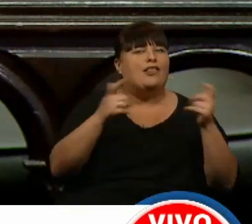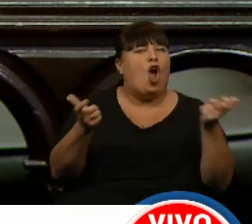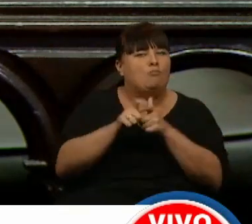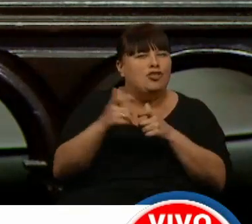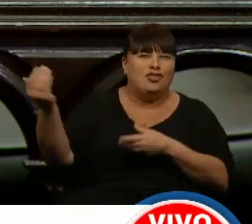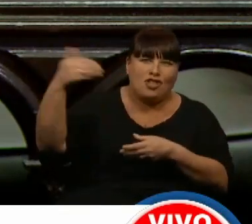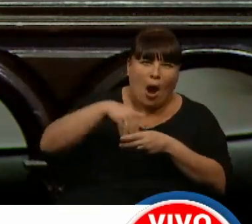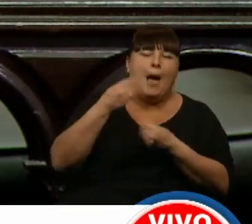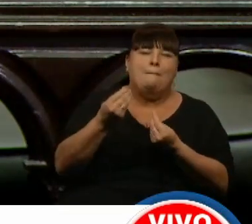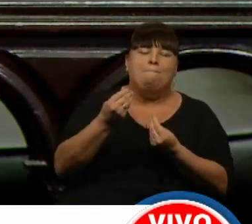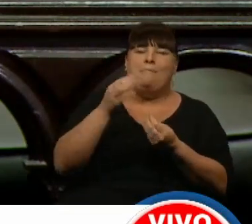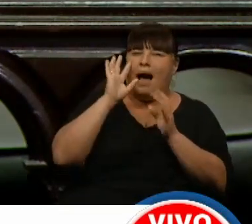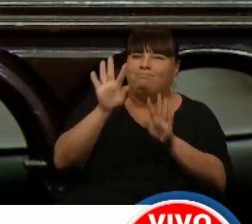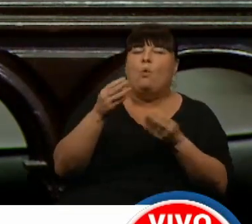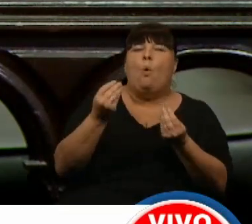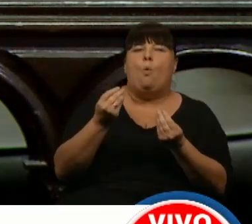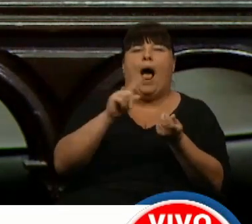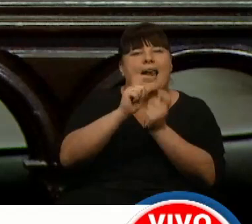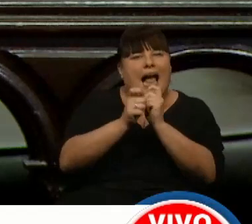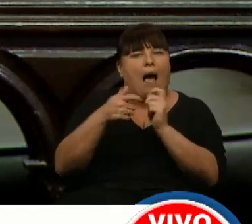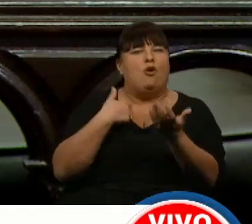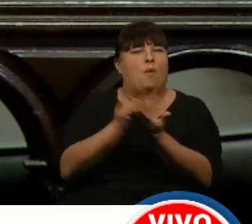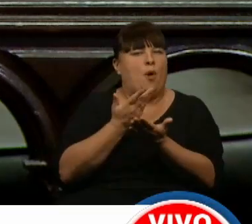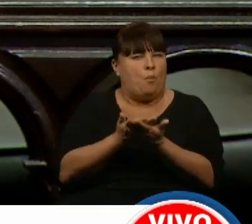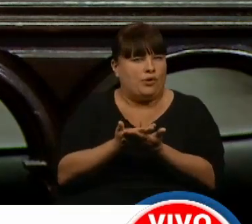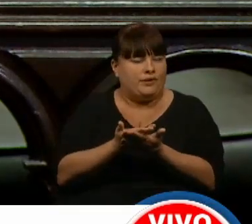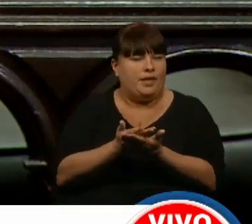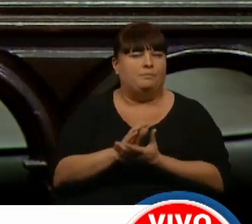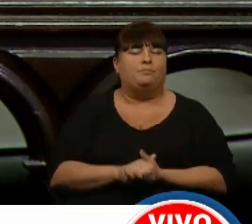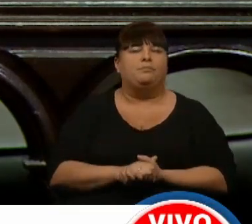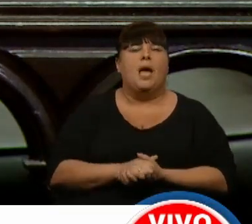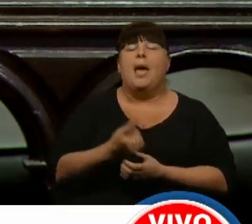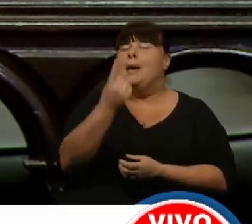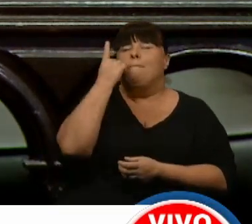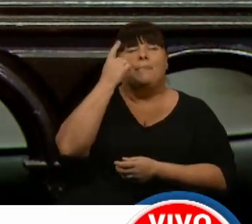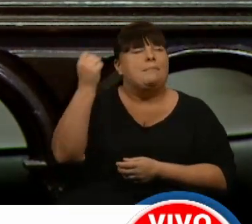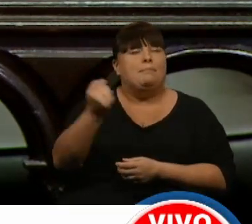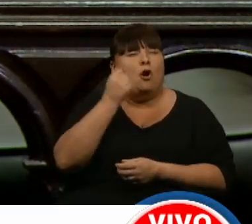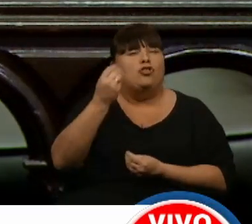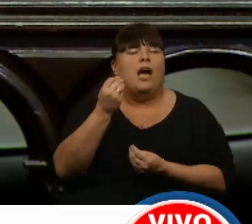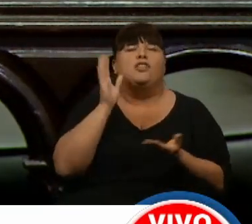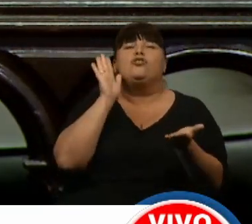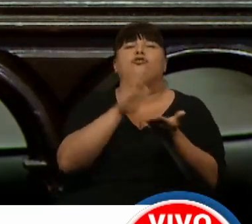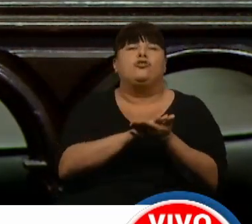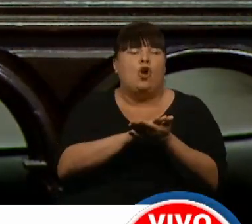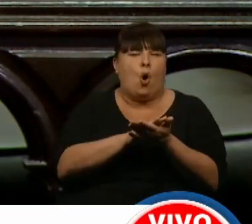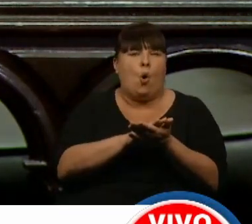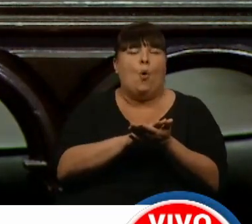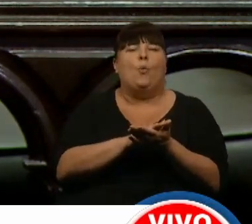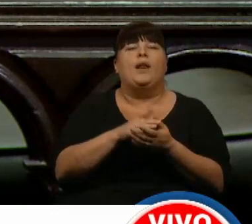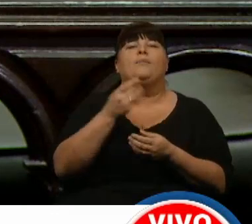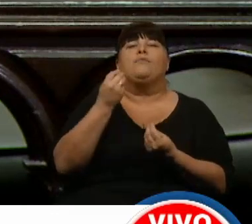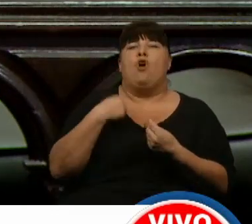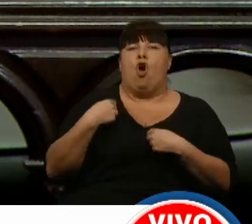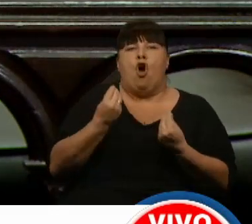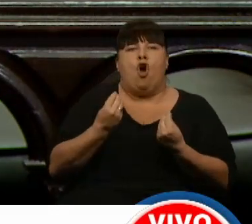comisión para receptar algunos de los cambios que propusimos. El primero y principal tiene que ver con desde dónde